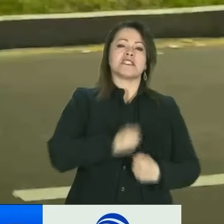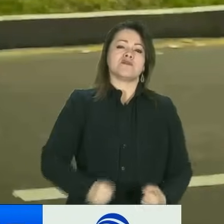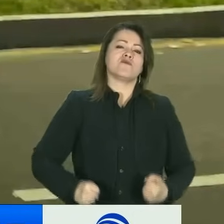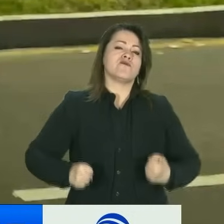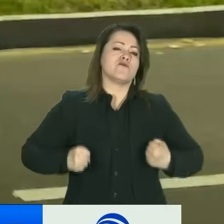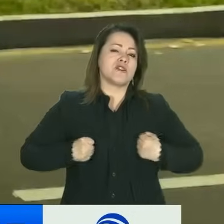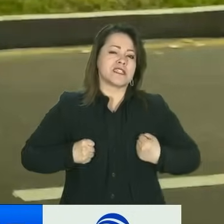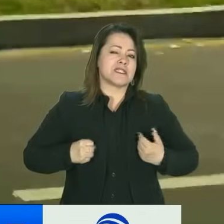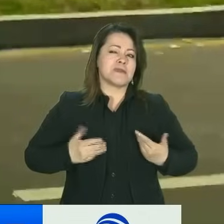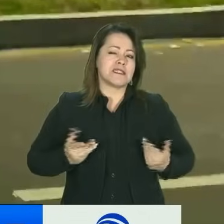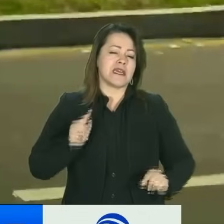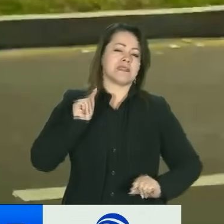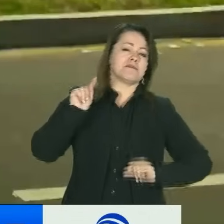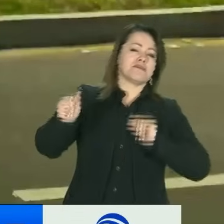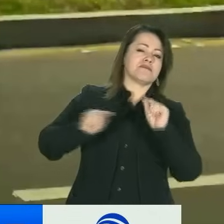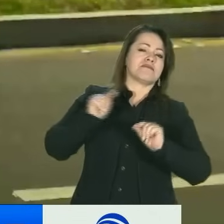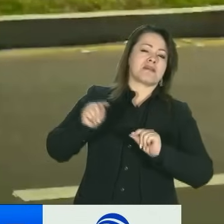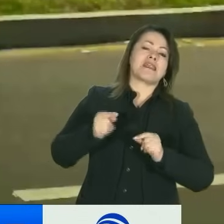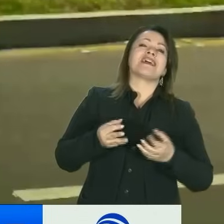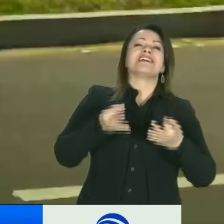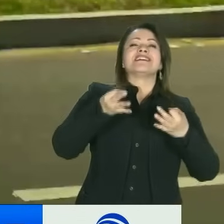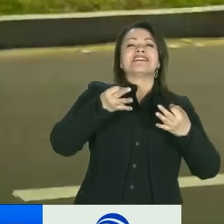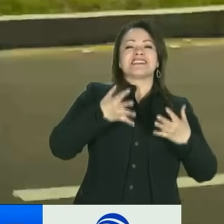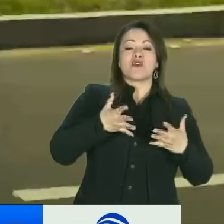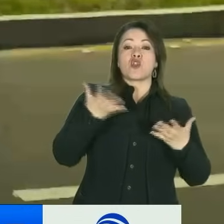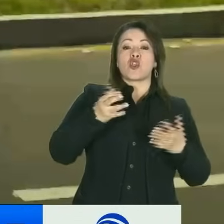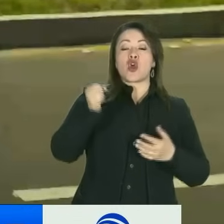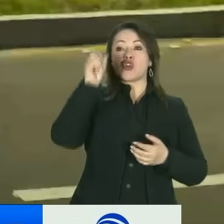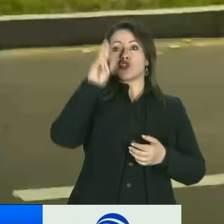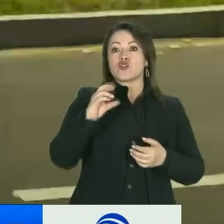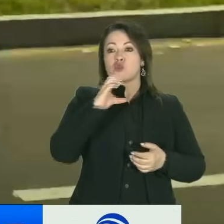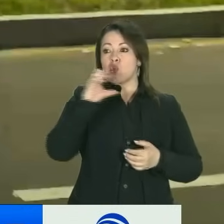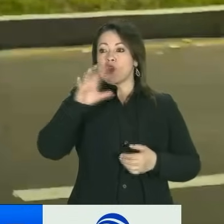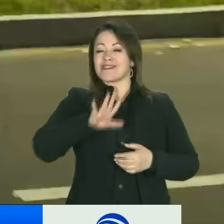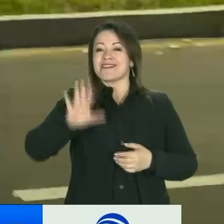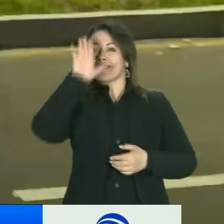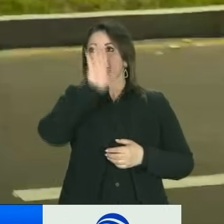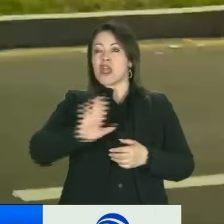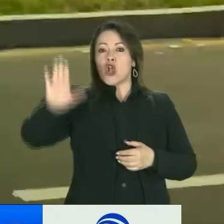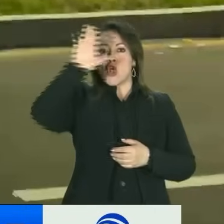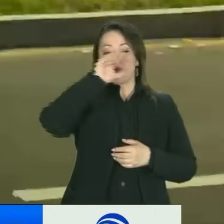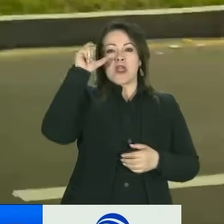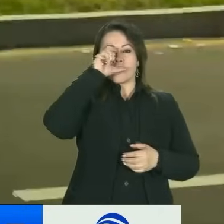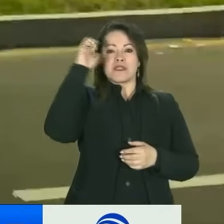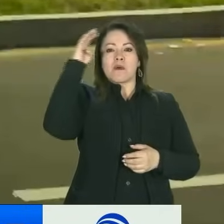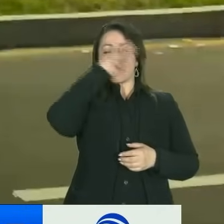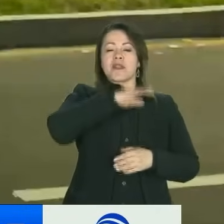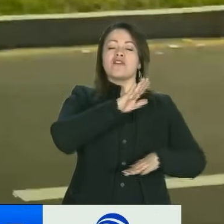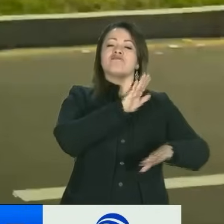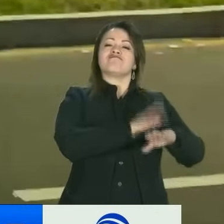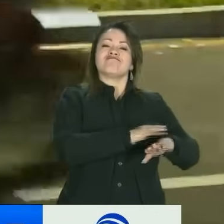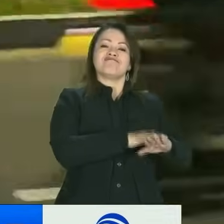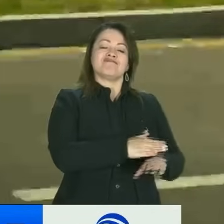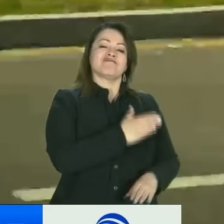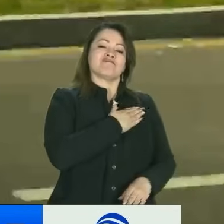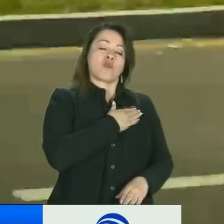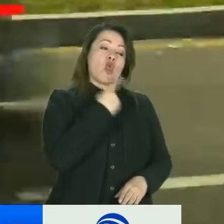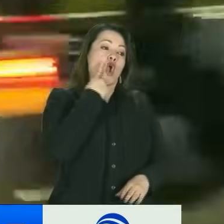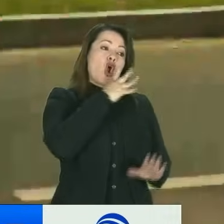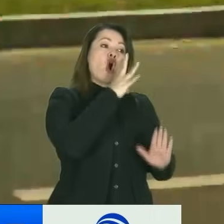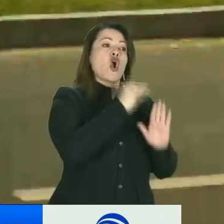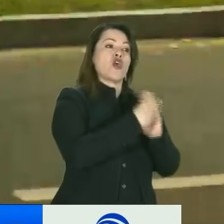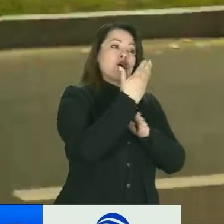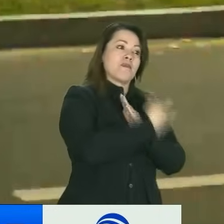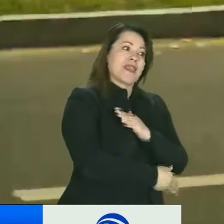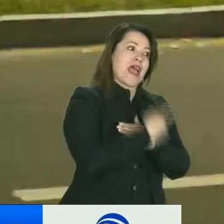la arremetida y de la seguridad y orden público al suroccidente del país. El presidente Gustavo Petro le recordó el código penal a Uribe.